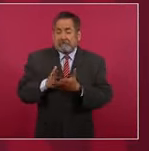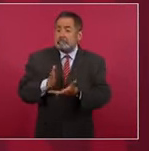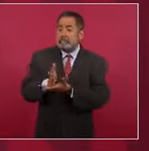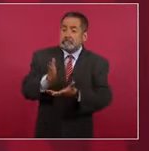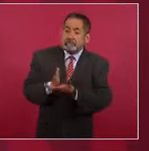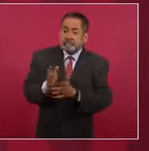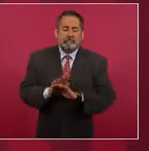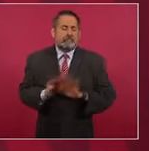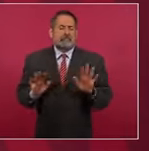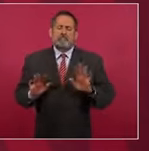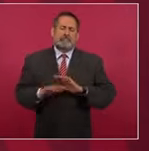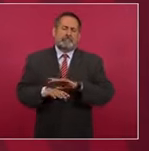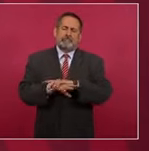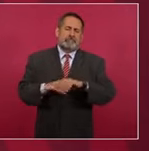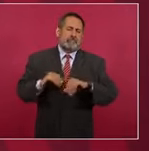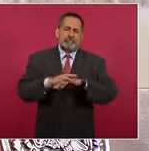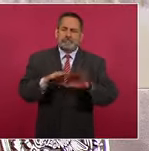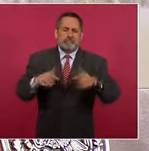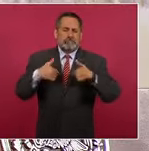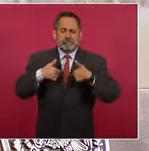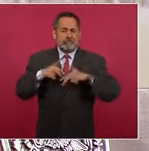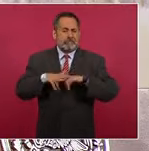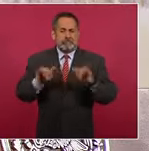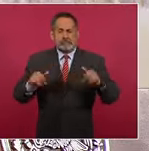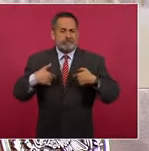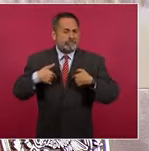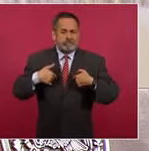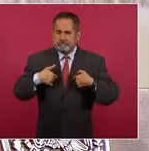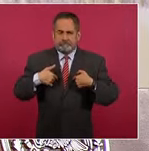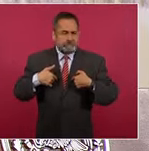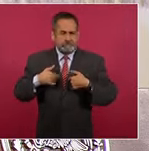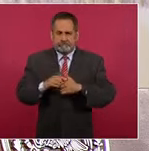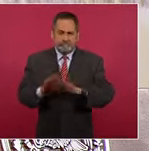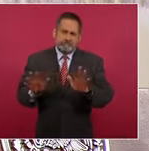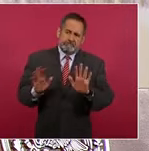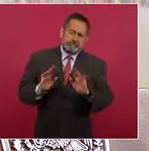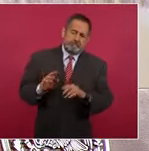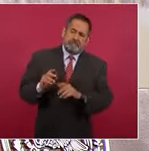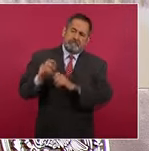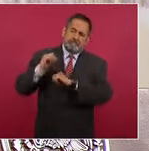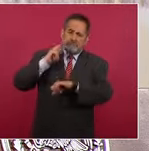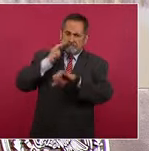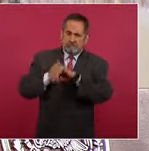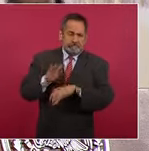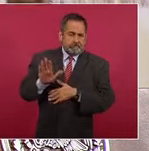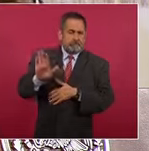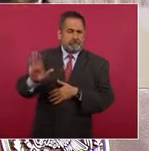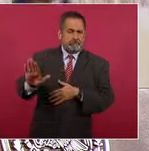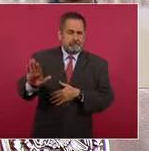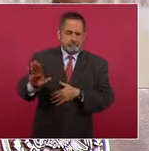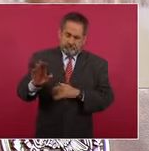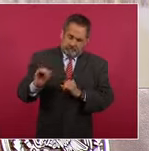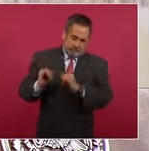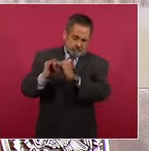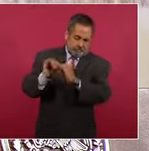intervenir, en inmiscuirme en un asunto que tiene que ver con una